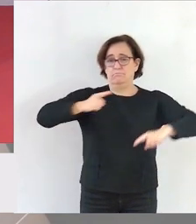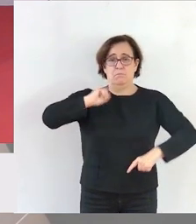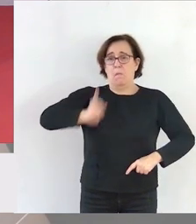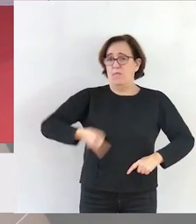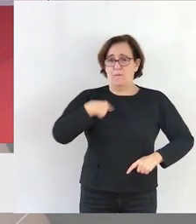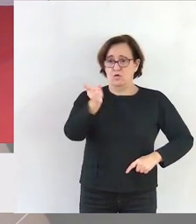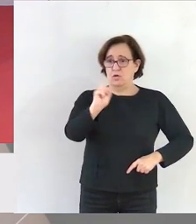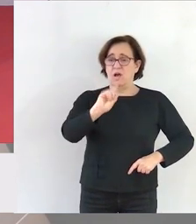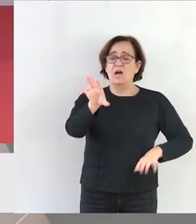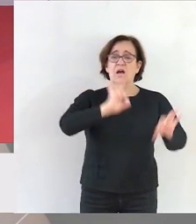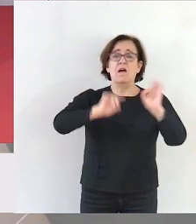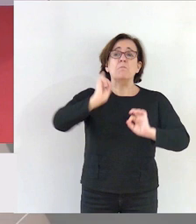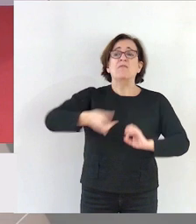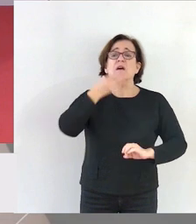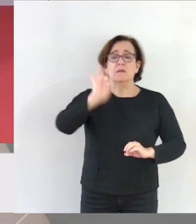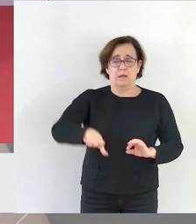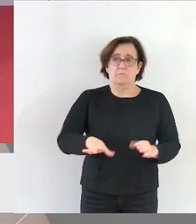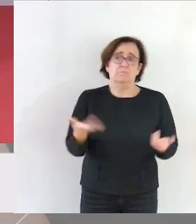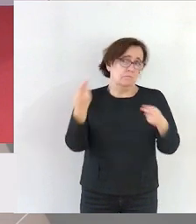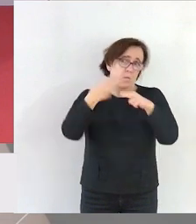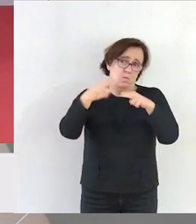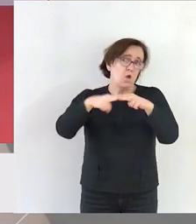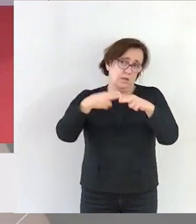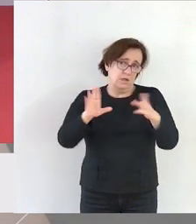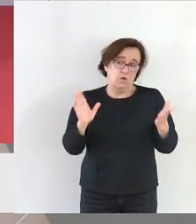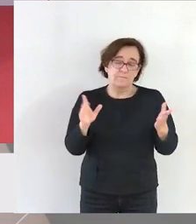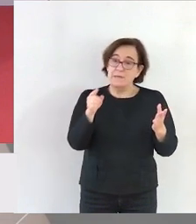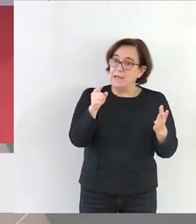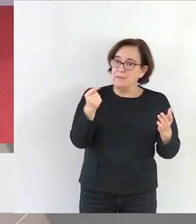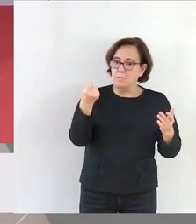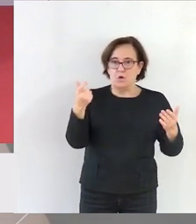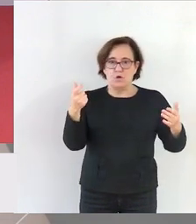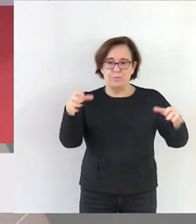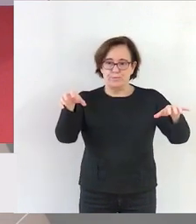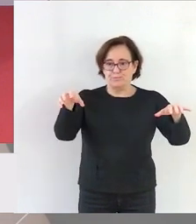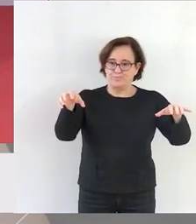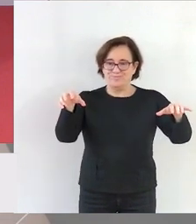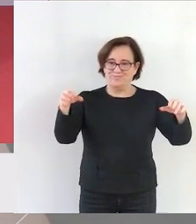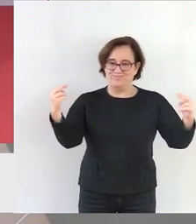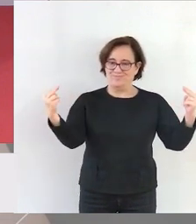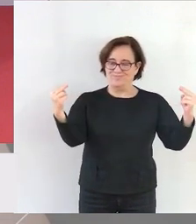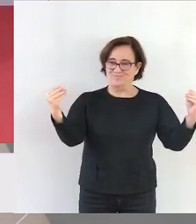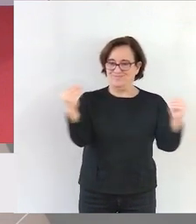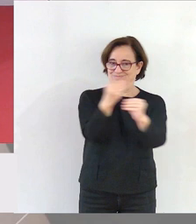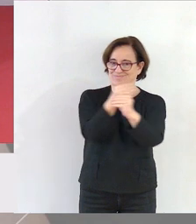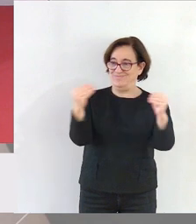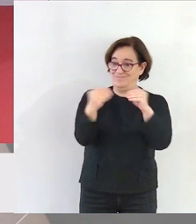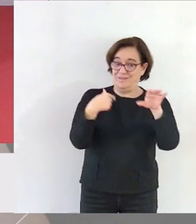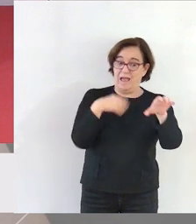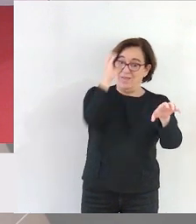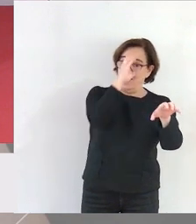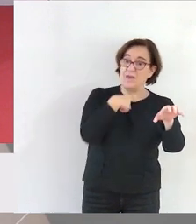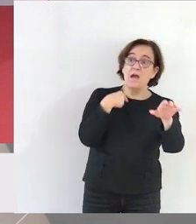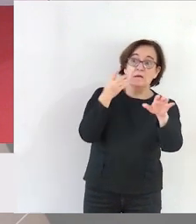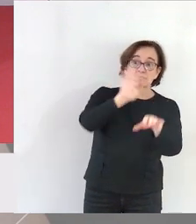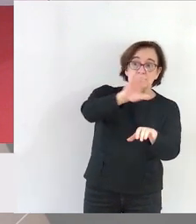sea quien tiene que tomar la decisiones son eh los políticos entonces ahí hay una Ah grave disociación insisto entre lo que la ciencia